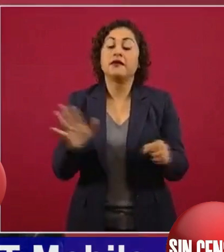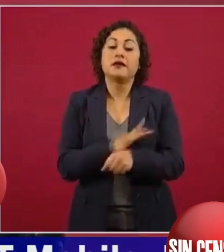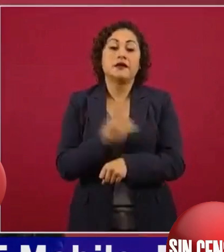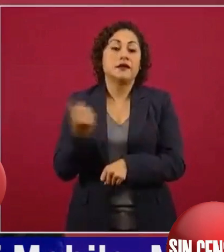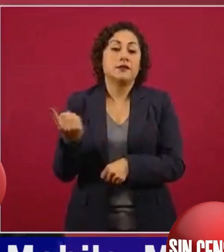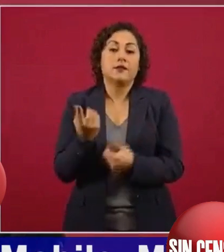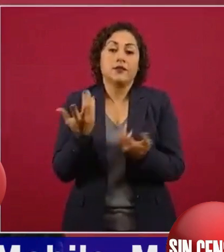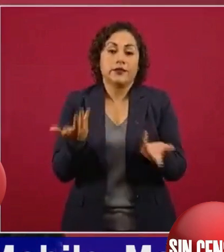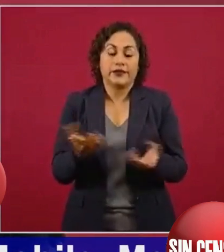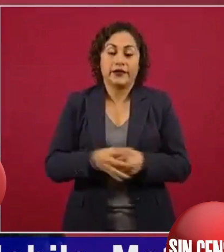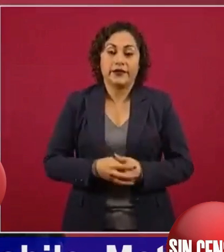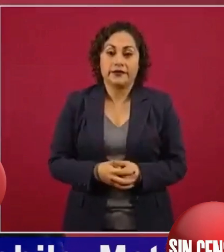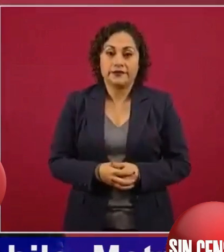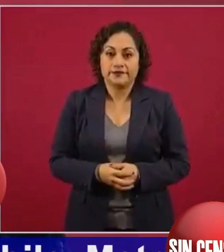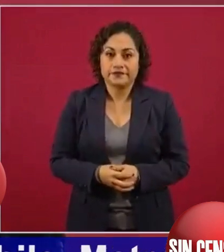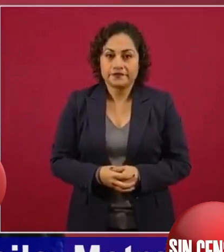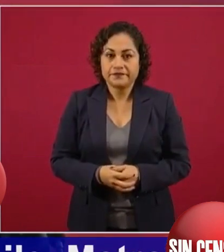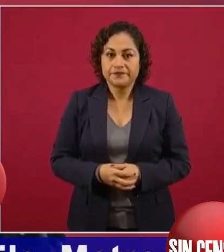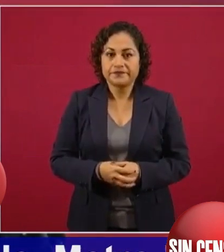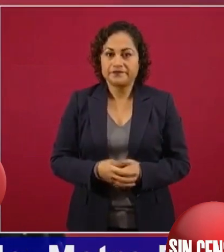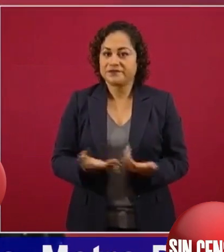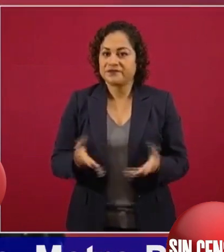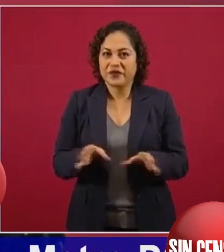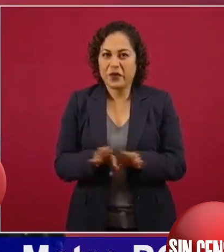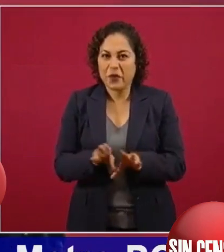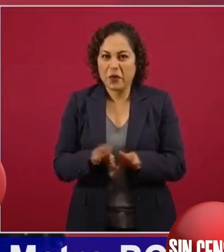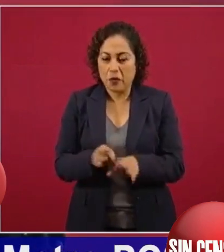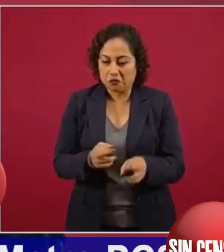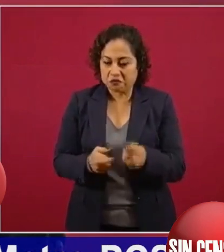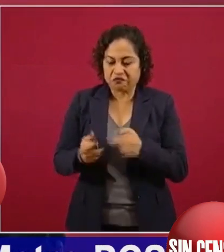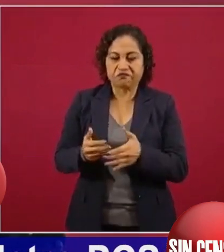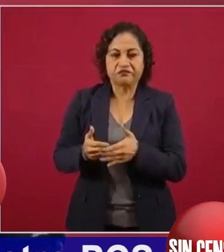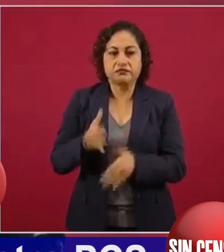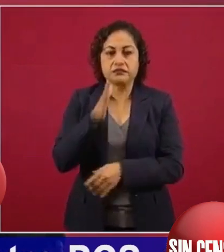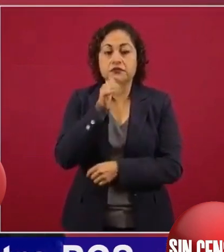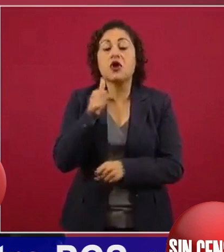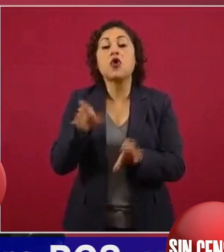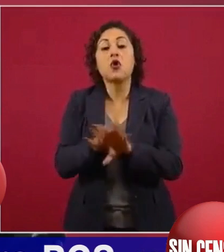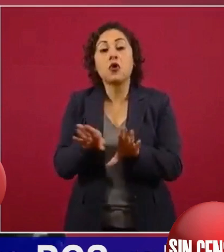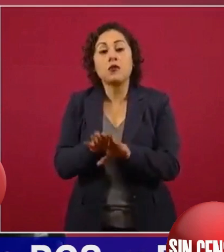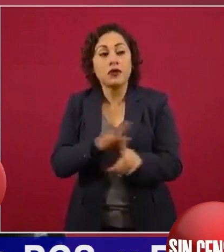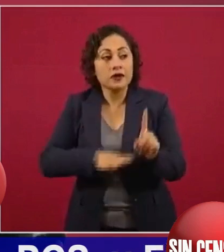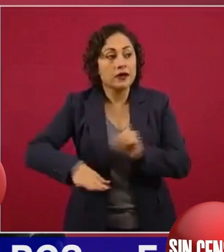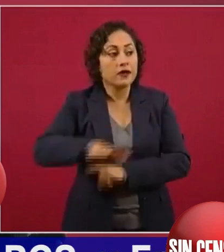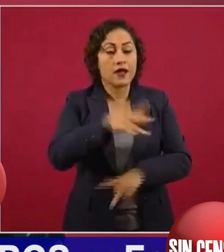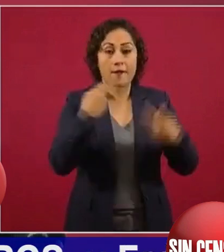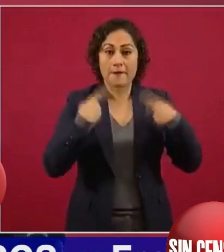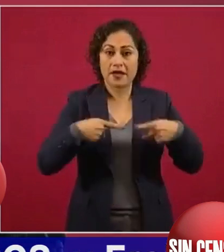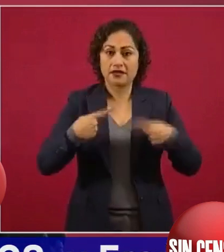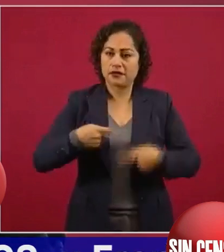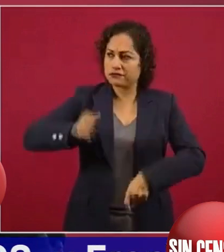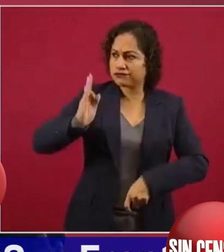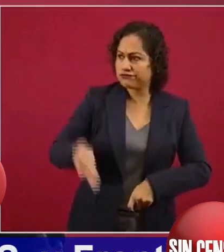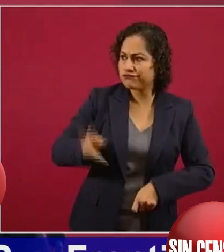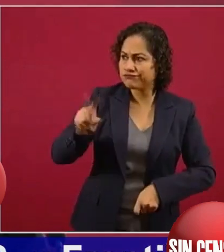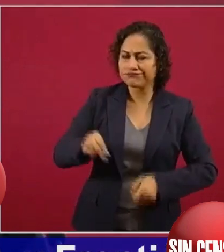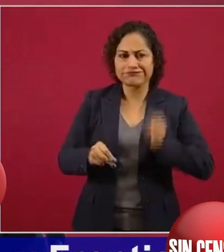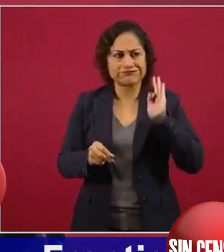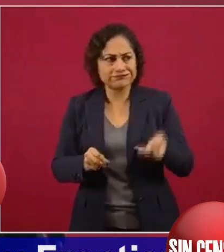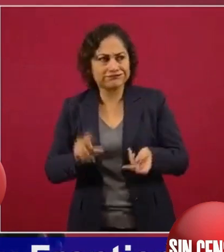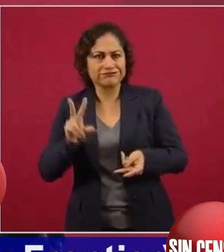el que la gente ya no lo permita. De todas maneras, los cambios que estamos haciendo a la